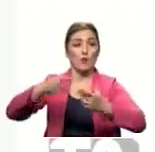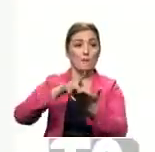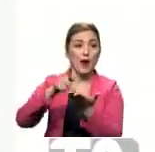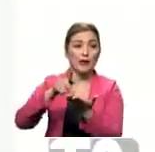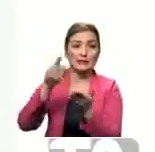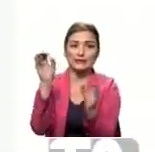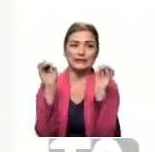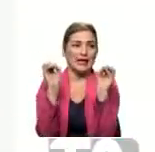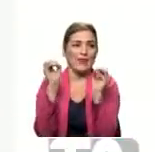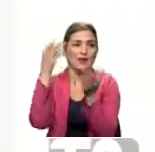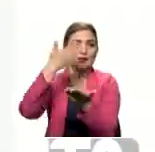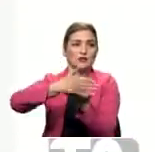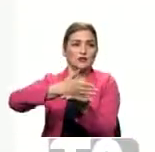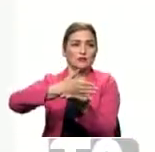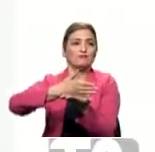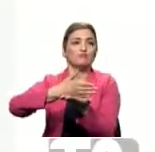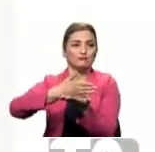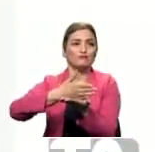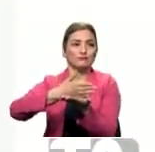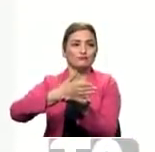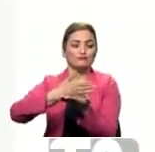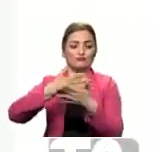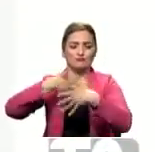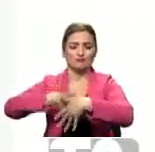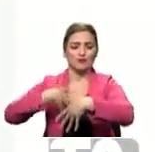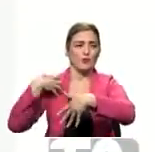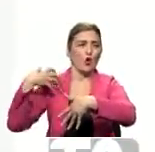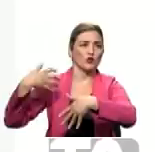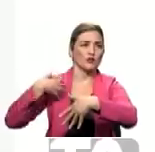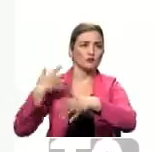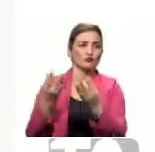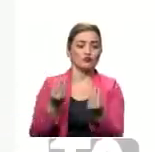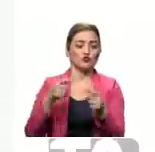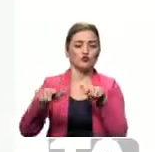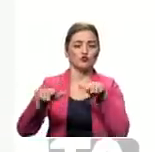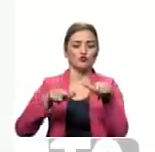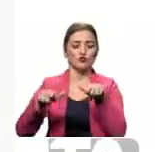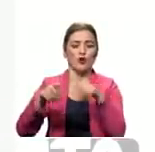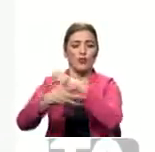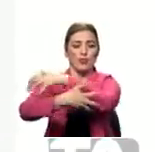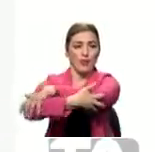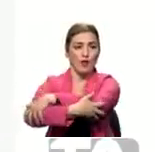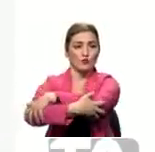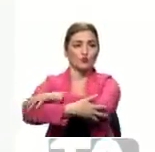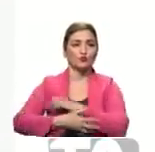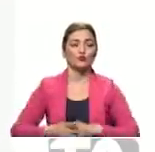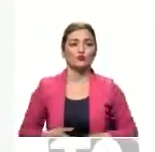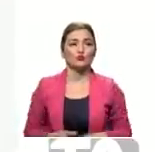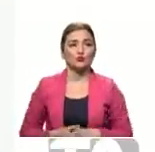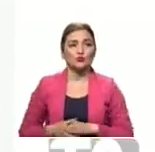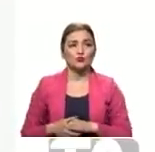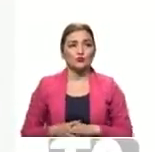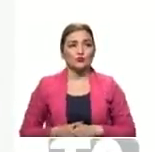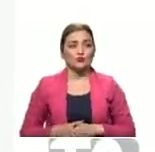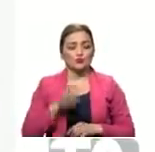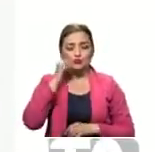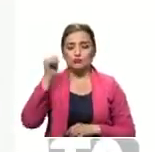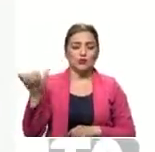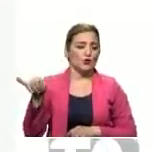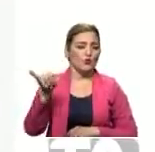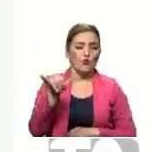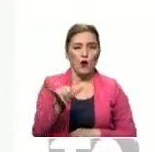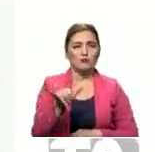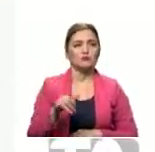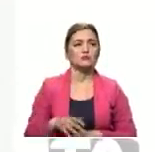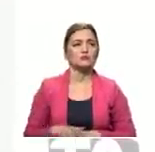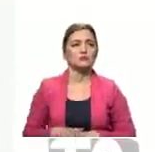autopista General Rumiñahui debido a la concentración de manifestantes en el sector del Trébol. Esto es algo que ya sucedió el día de ayer. Este es uno de